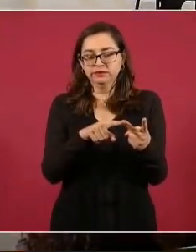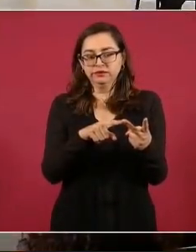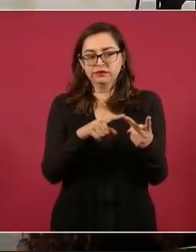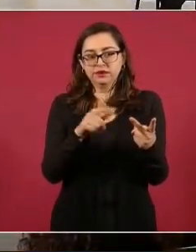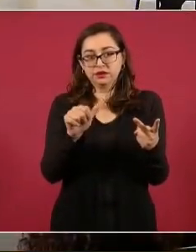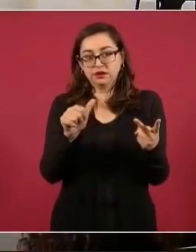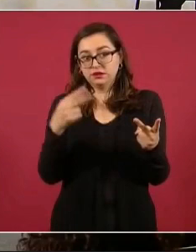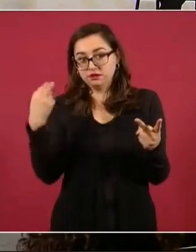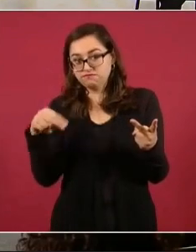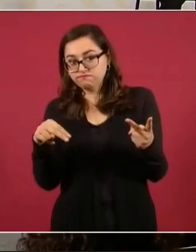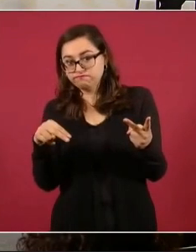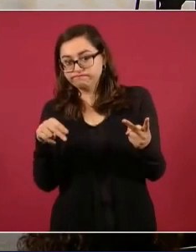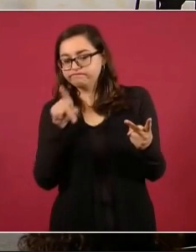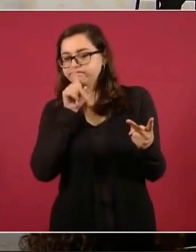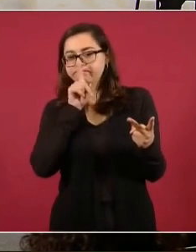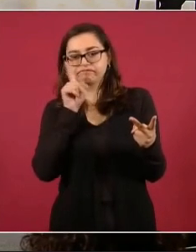otro.